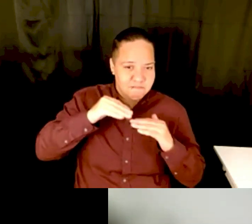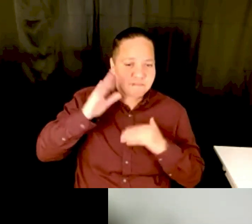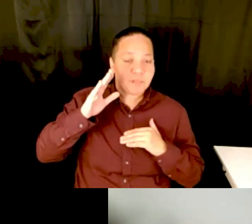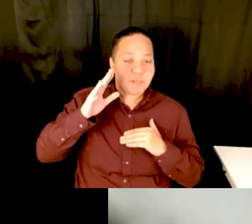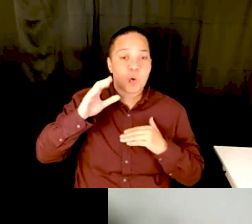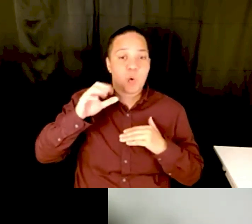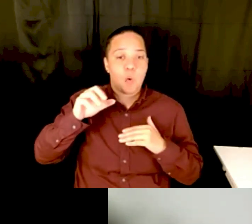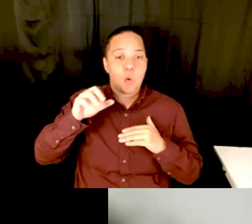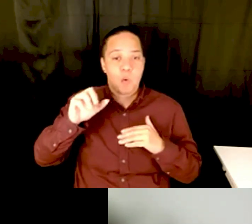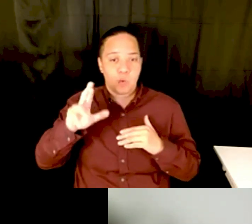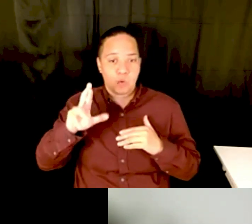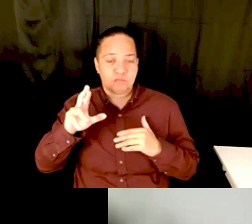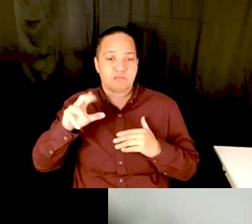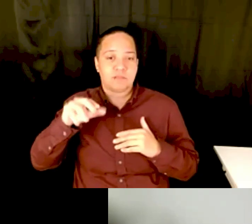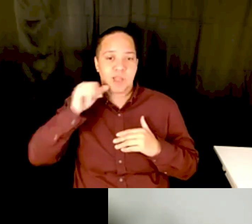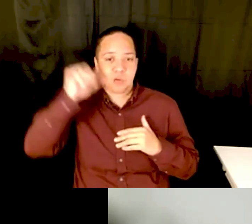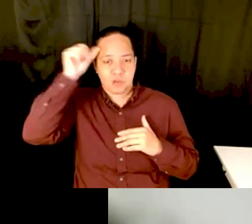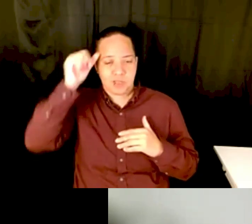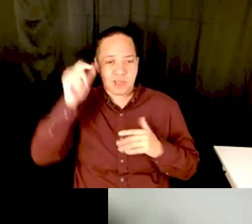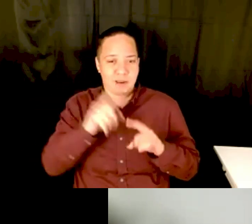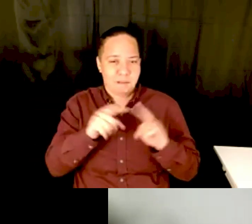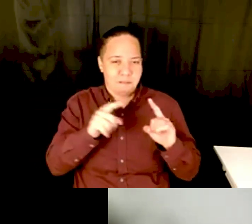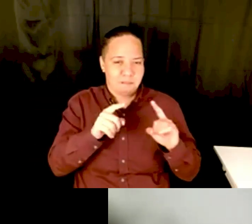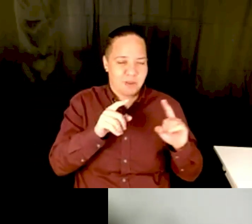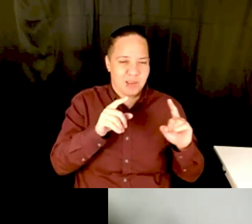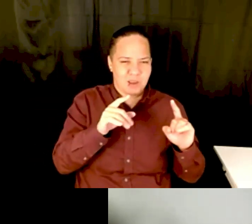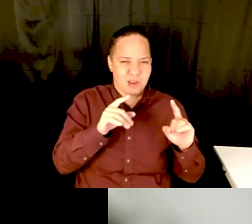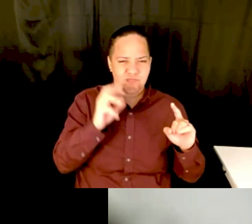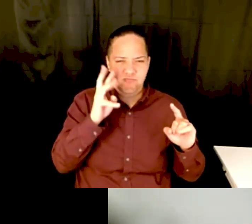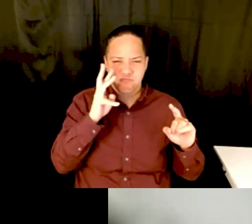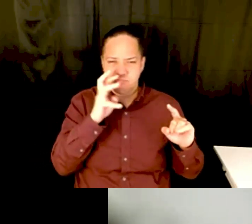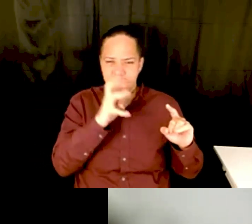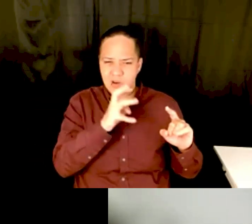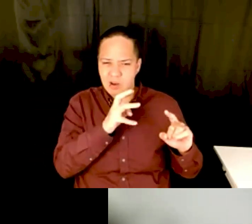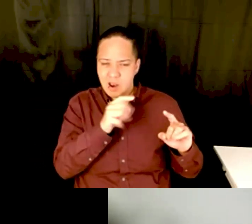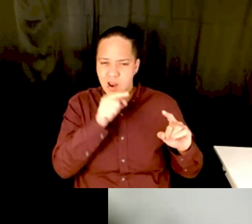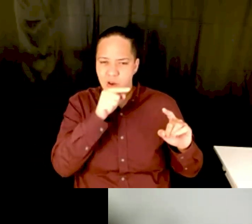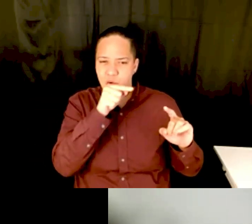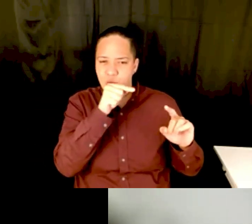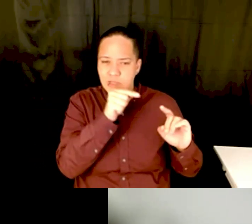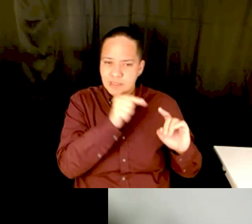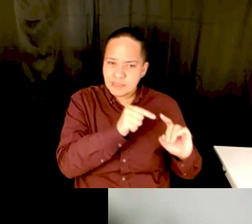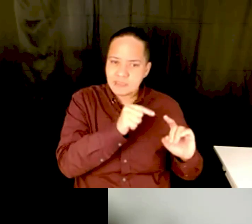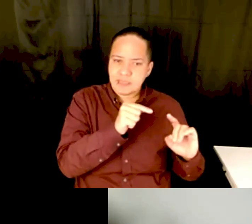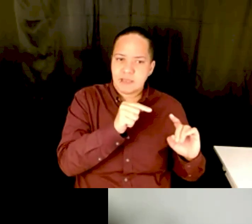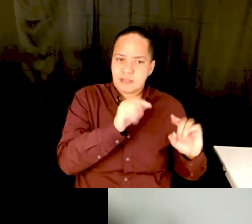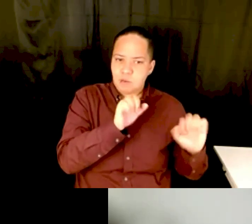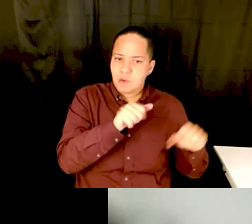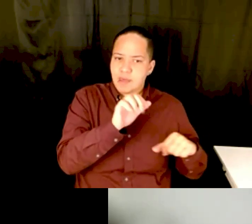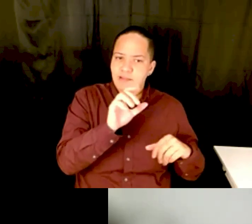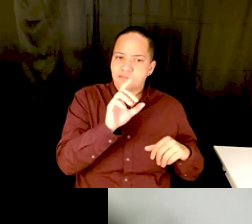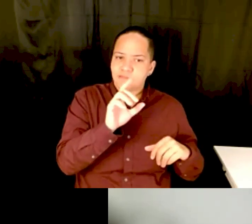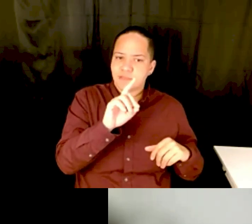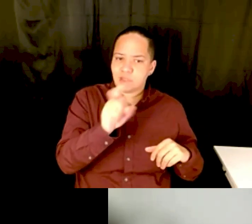cuadros psicóticos muy raros, que se pueden diagnosticar en